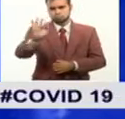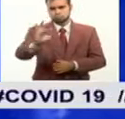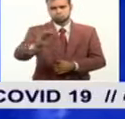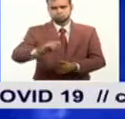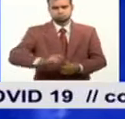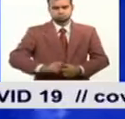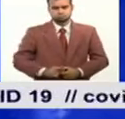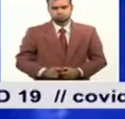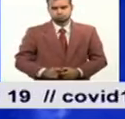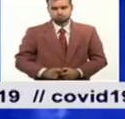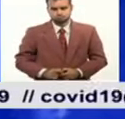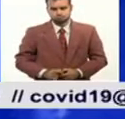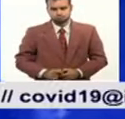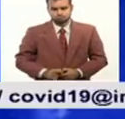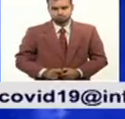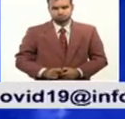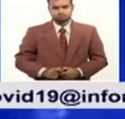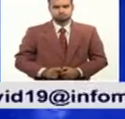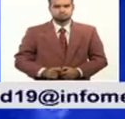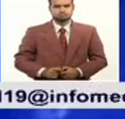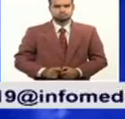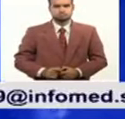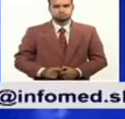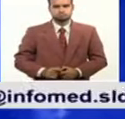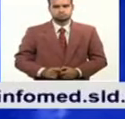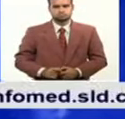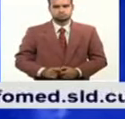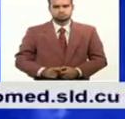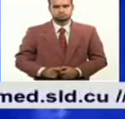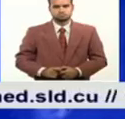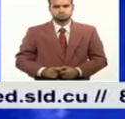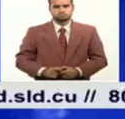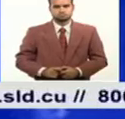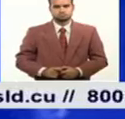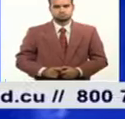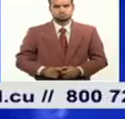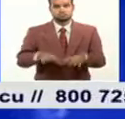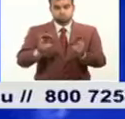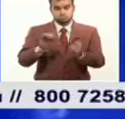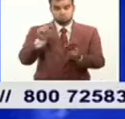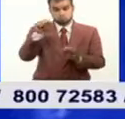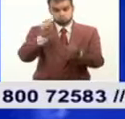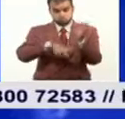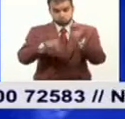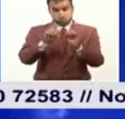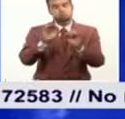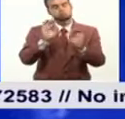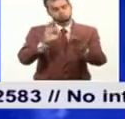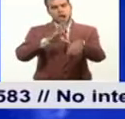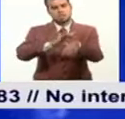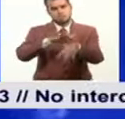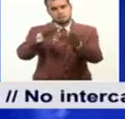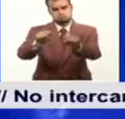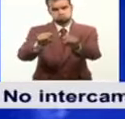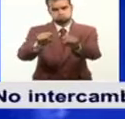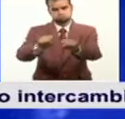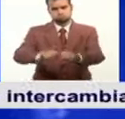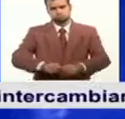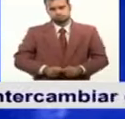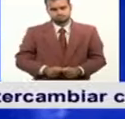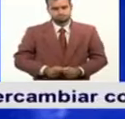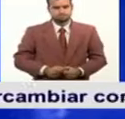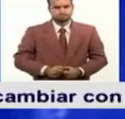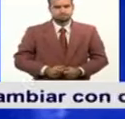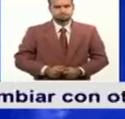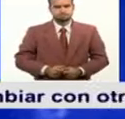de todas las muestras analizadas en el día de ayer de esta provincia resultaron positivas a la COVID.